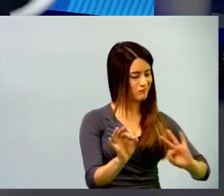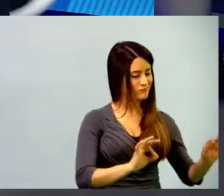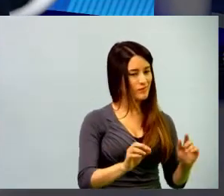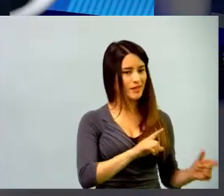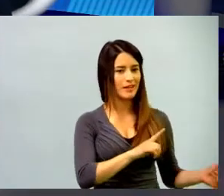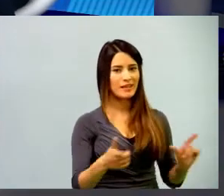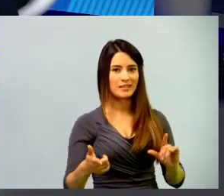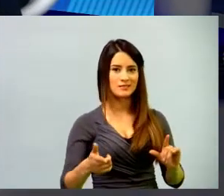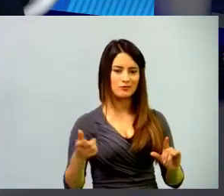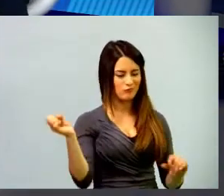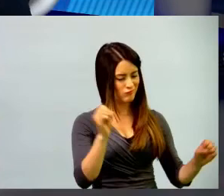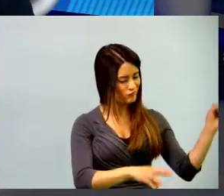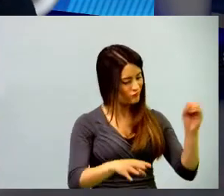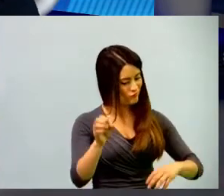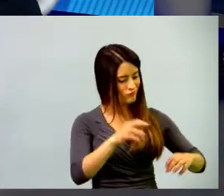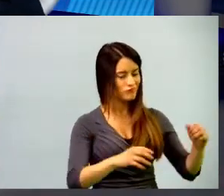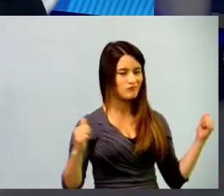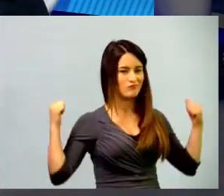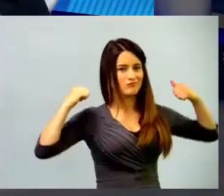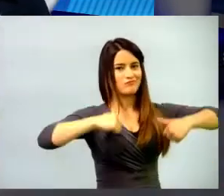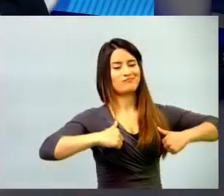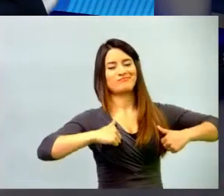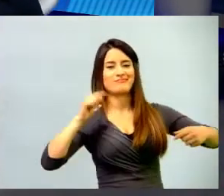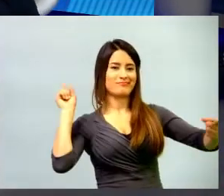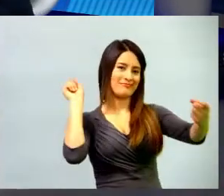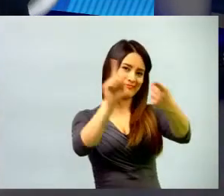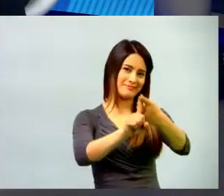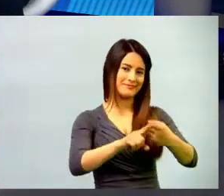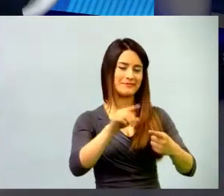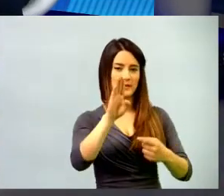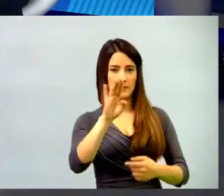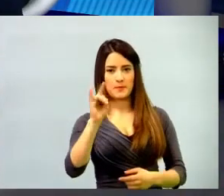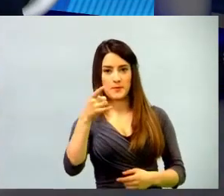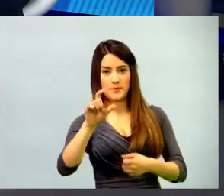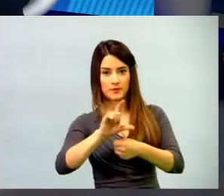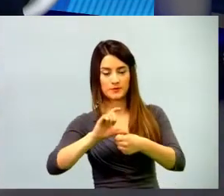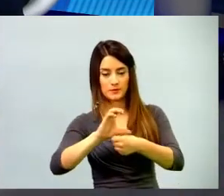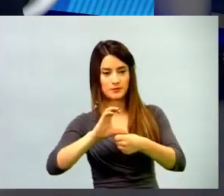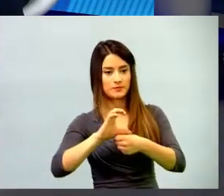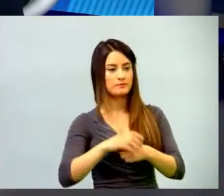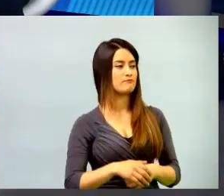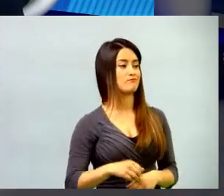para irnos para Buga Valle. Y eso es lo importante de las redes sociales,